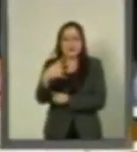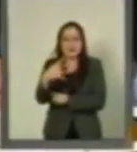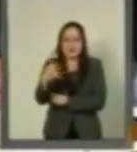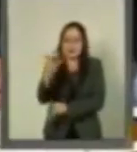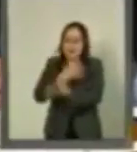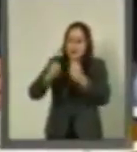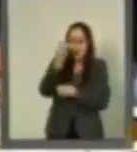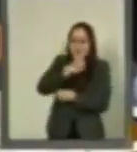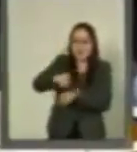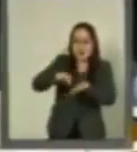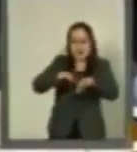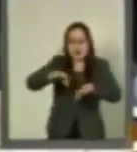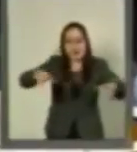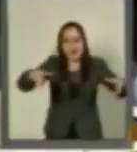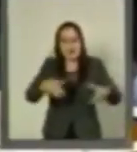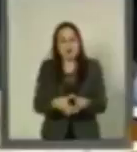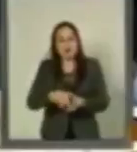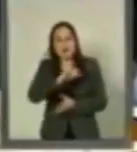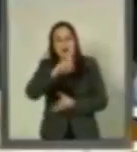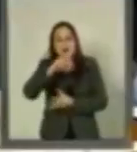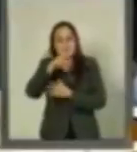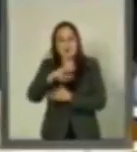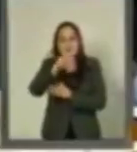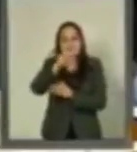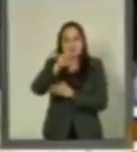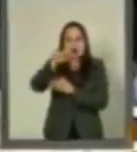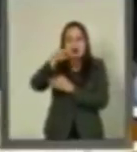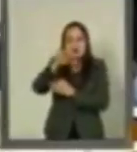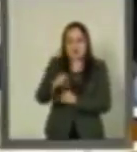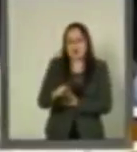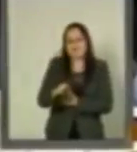de personas a Javier Duarte.